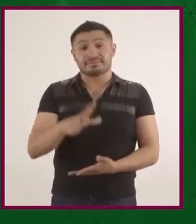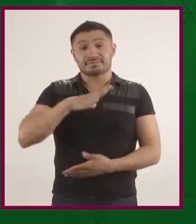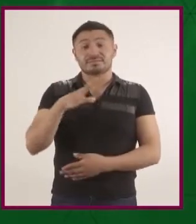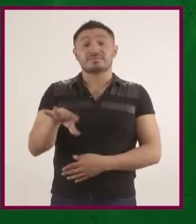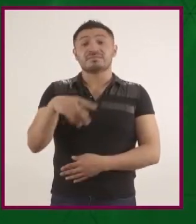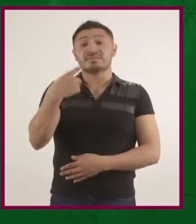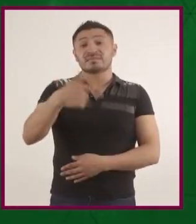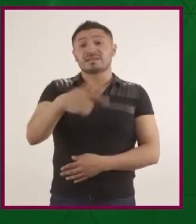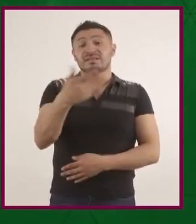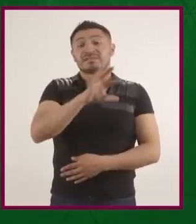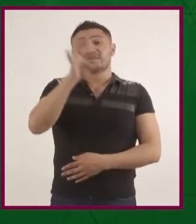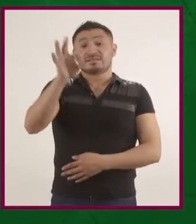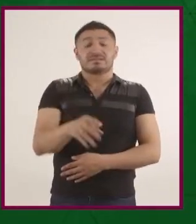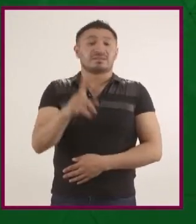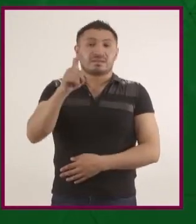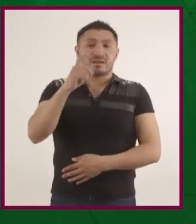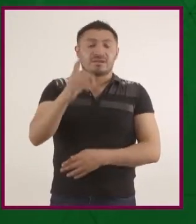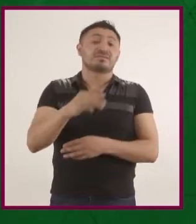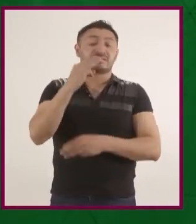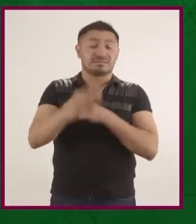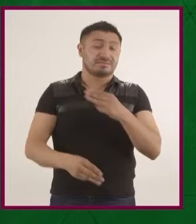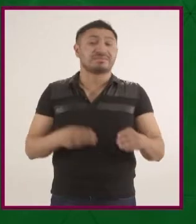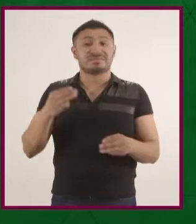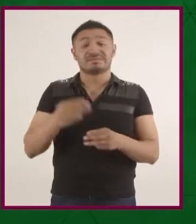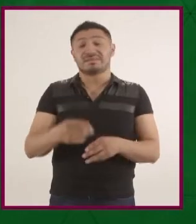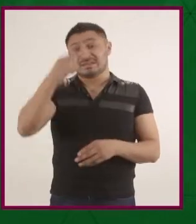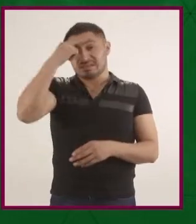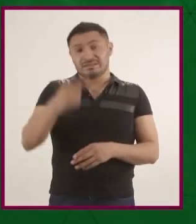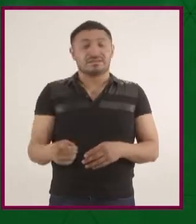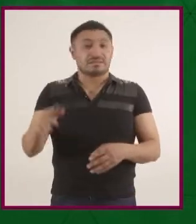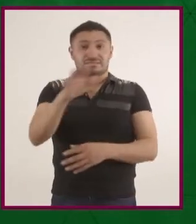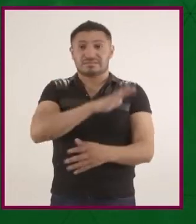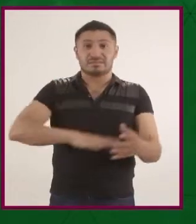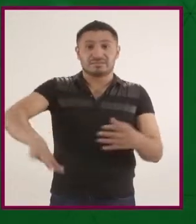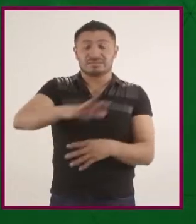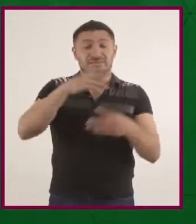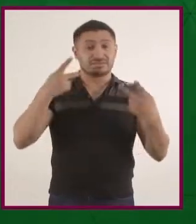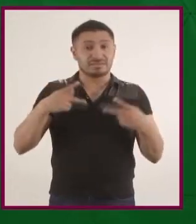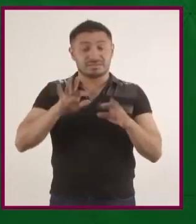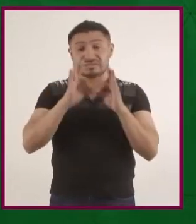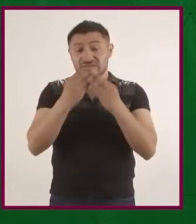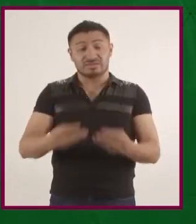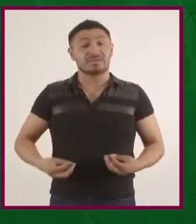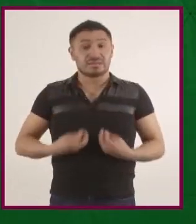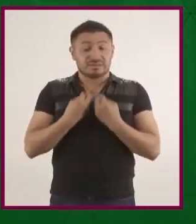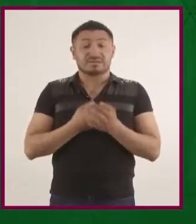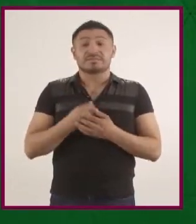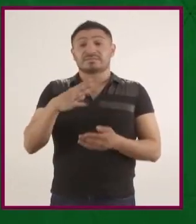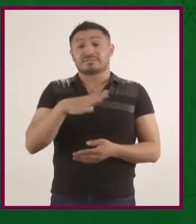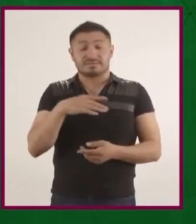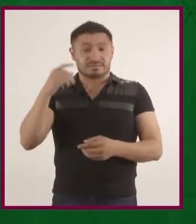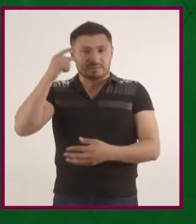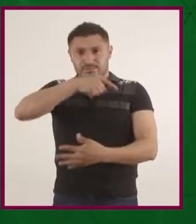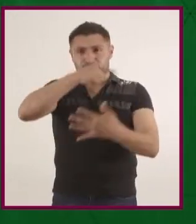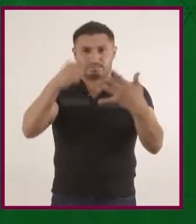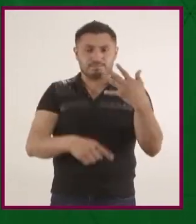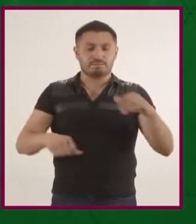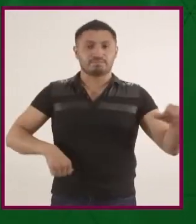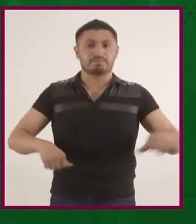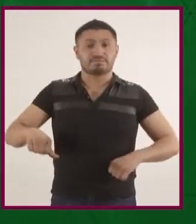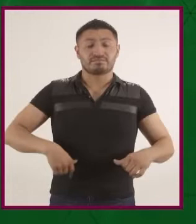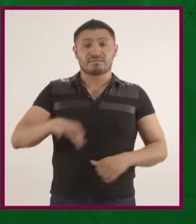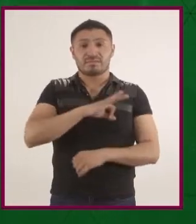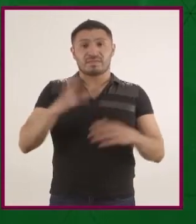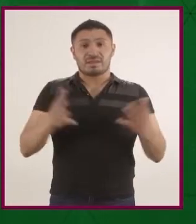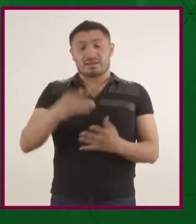el 12% de agua disponible del planeta para todos los seres vivos existen múltiples acciones que se pueden